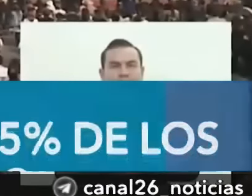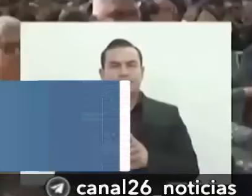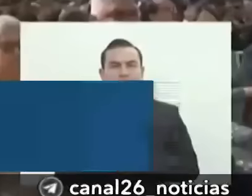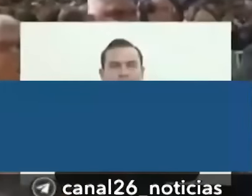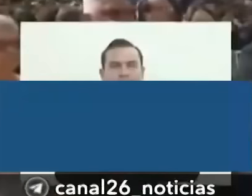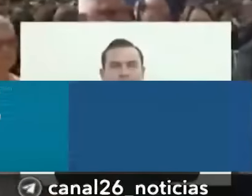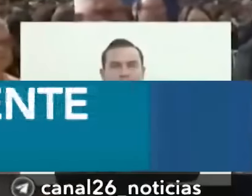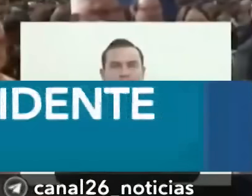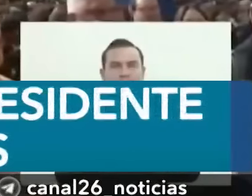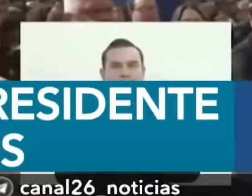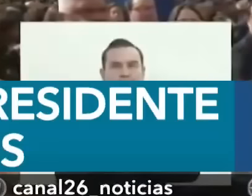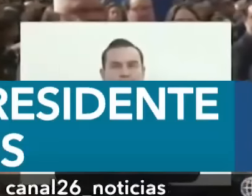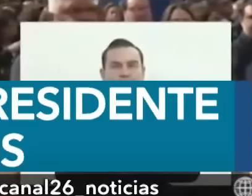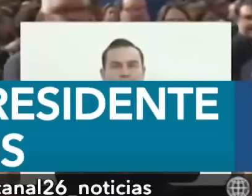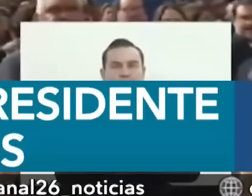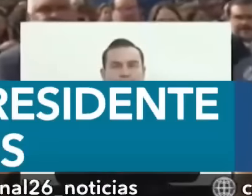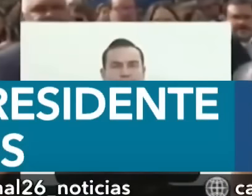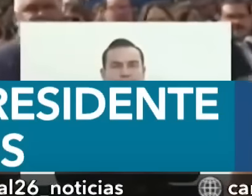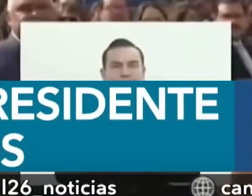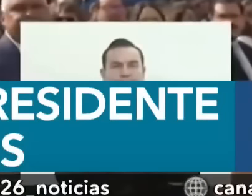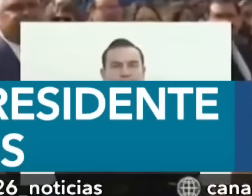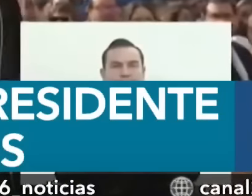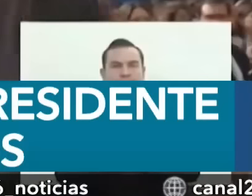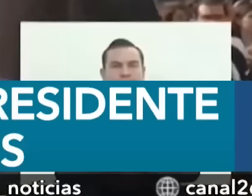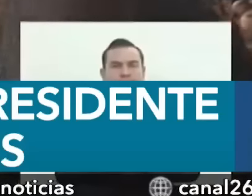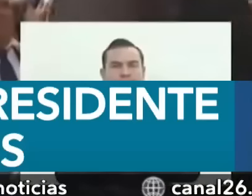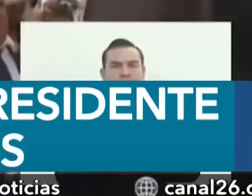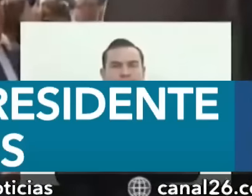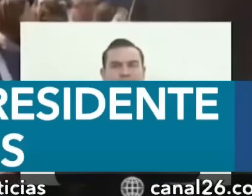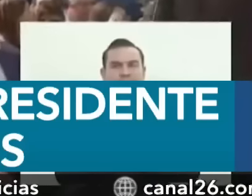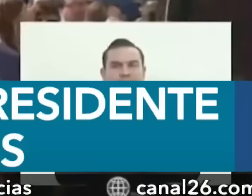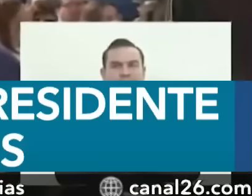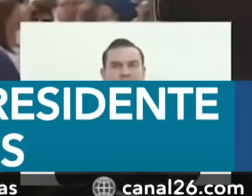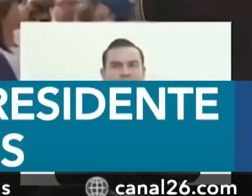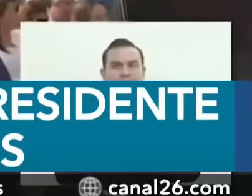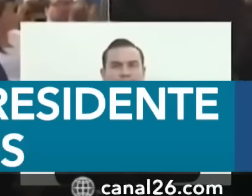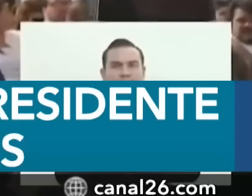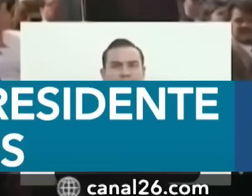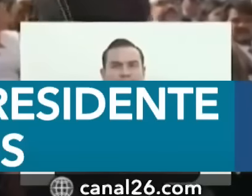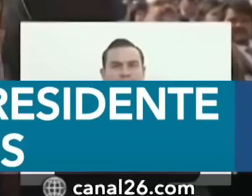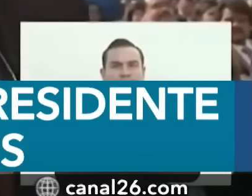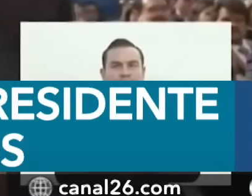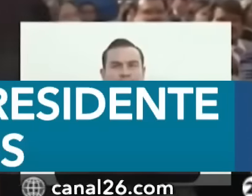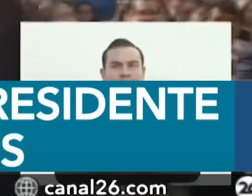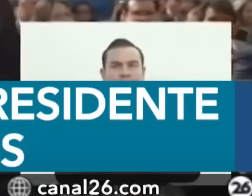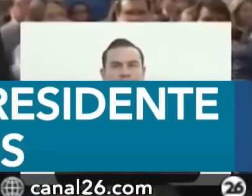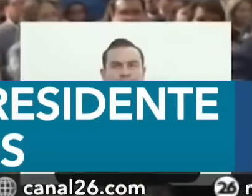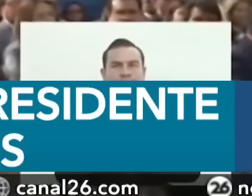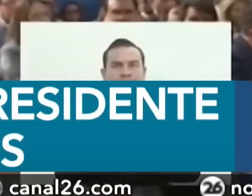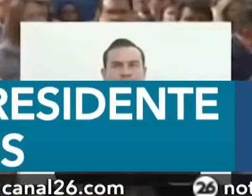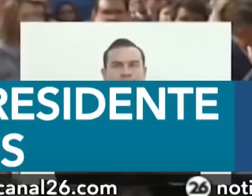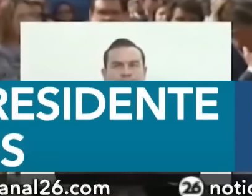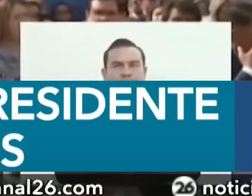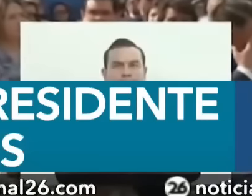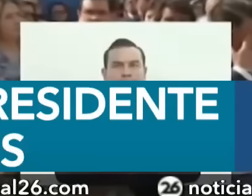Unidos, Alejandro Mayorkas, quien lidera la delegación de su país para la investidura. También los presidentes de Paraguay, Santiago Peña, de Costa Rica,